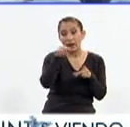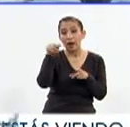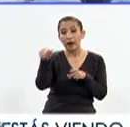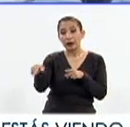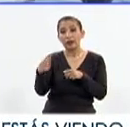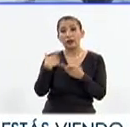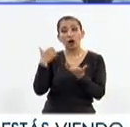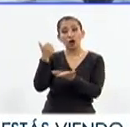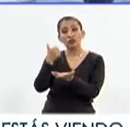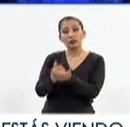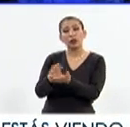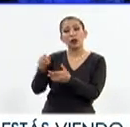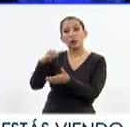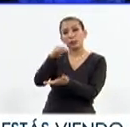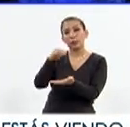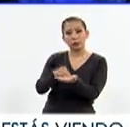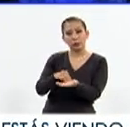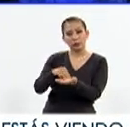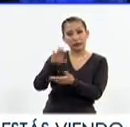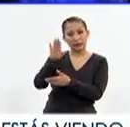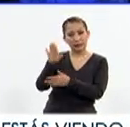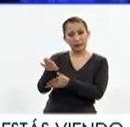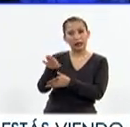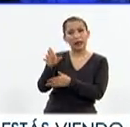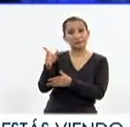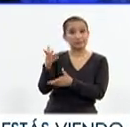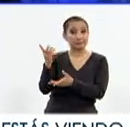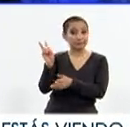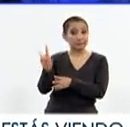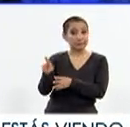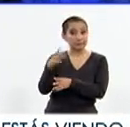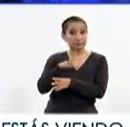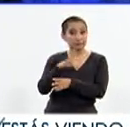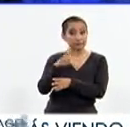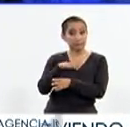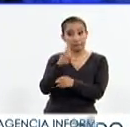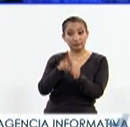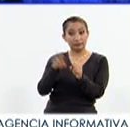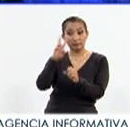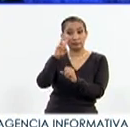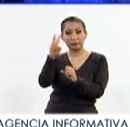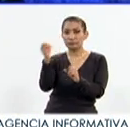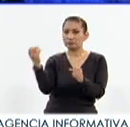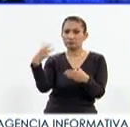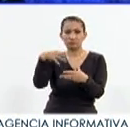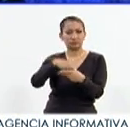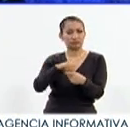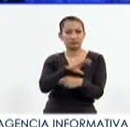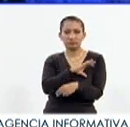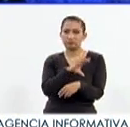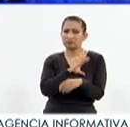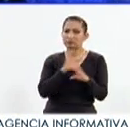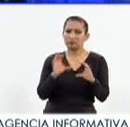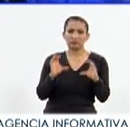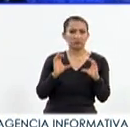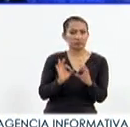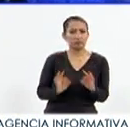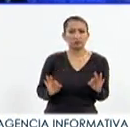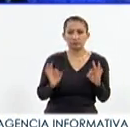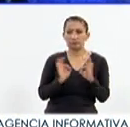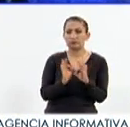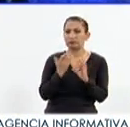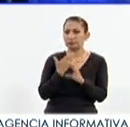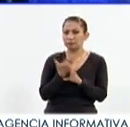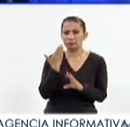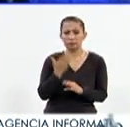irte a una ciudad como Montreal, que bueno, pues supongo que ahí la naturaleza es parte queridísima, clave, fundamental,